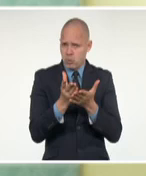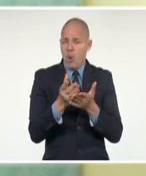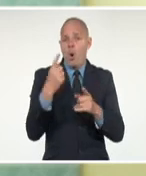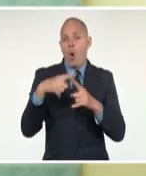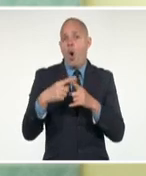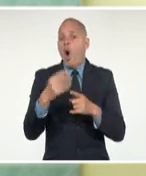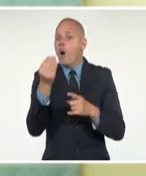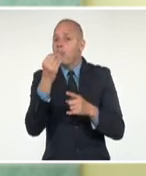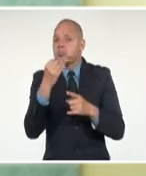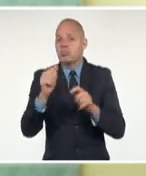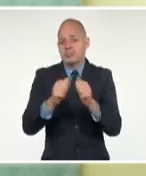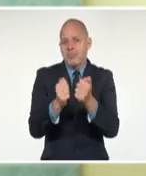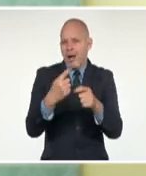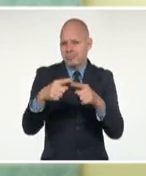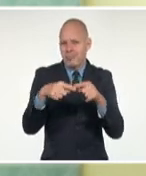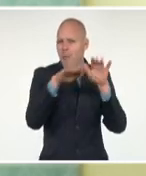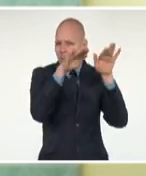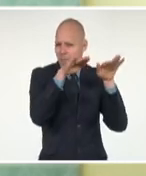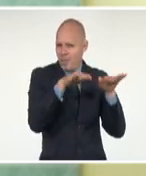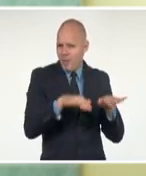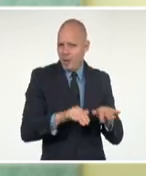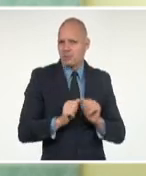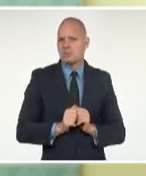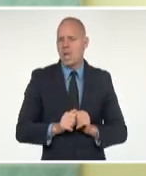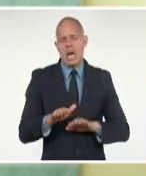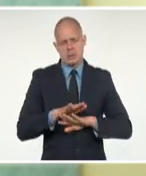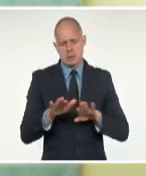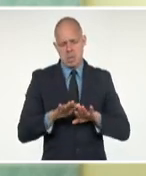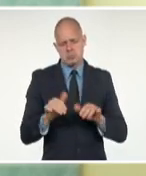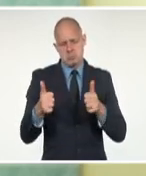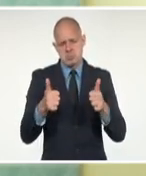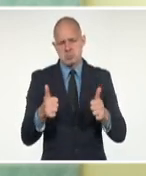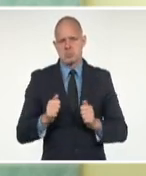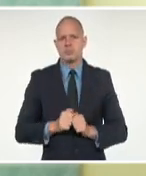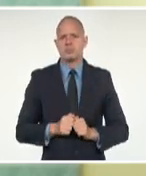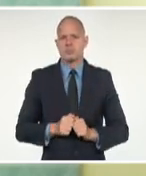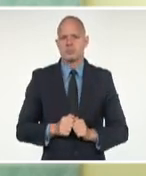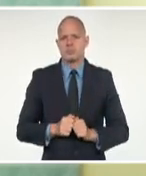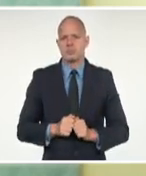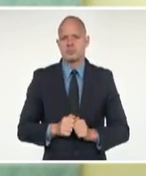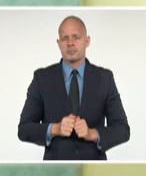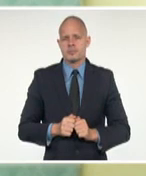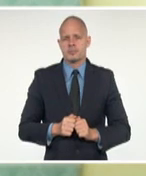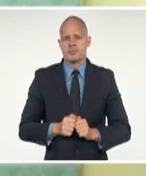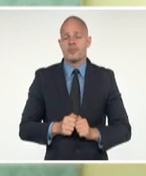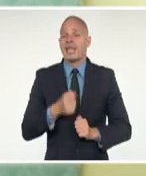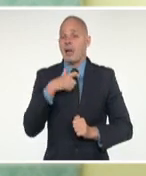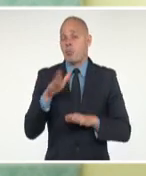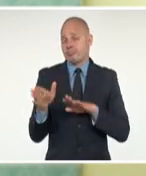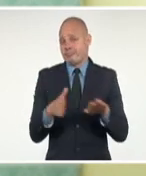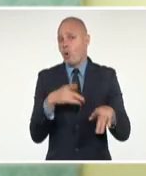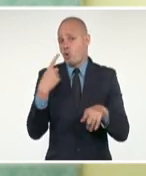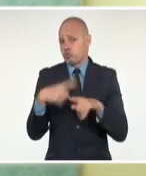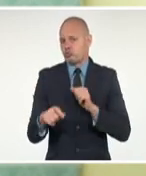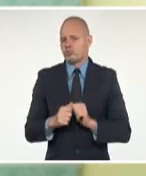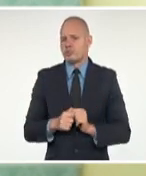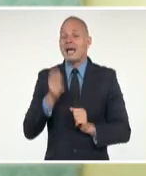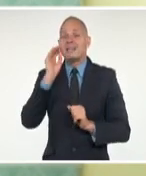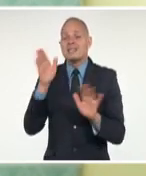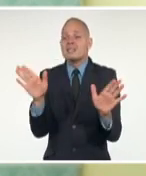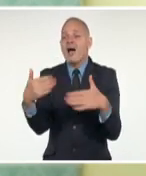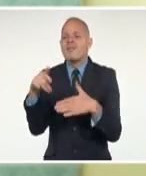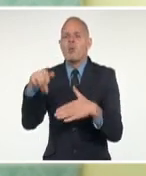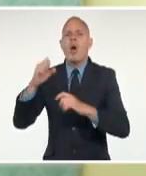de la producción terminada que teníamos a carlos en los almacenes teníamos también los grupos electrógenos con